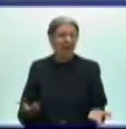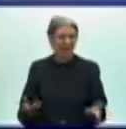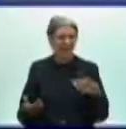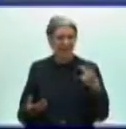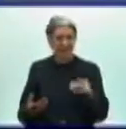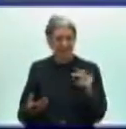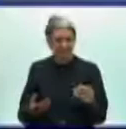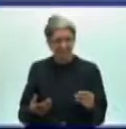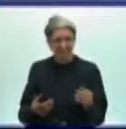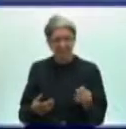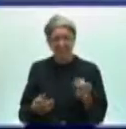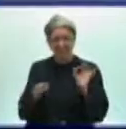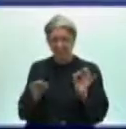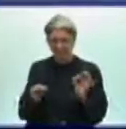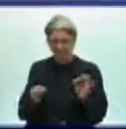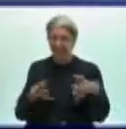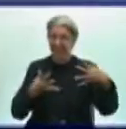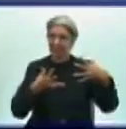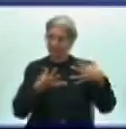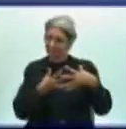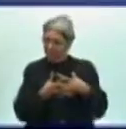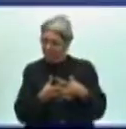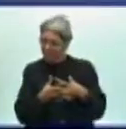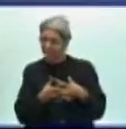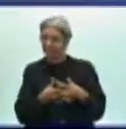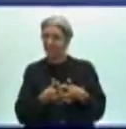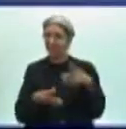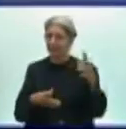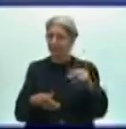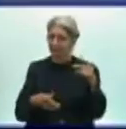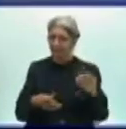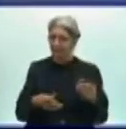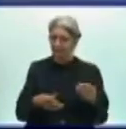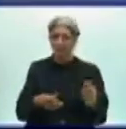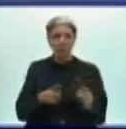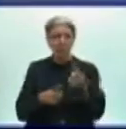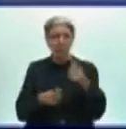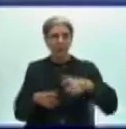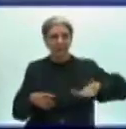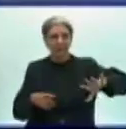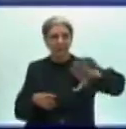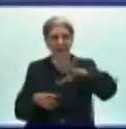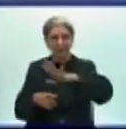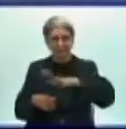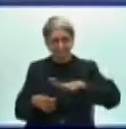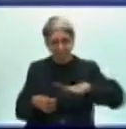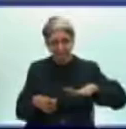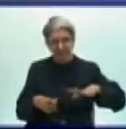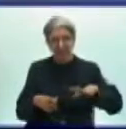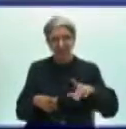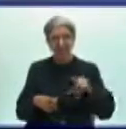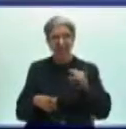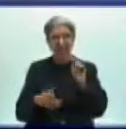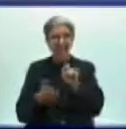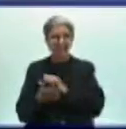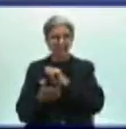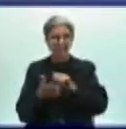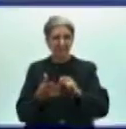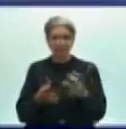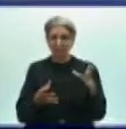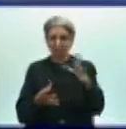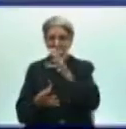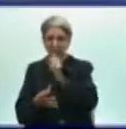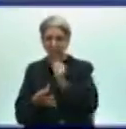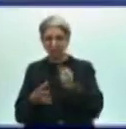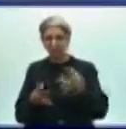Europa Occidental. Siempre estamos relacionando estas actividades de sistematización con una región, porque usted tiene que hacer el plan tipo de todas las regiones y esto